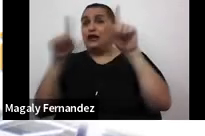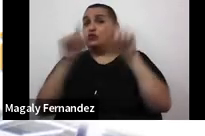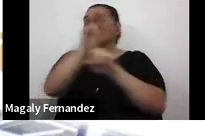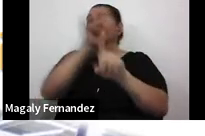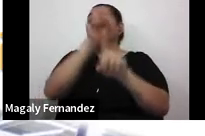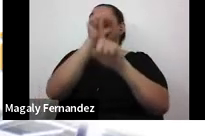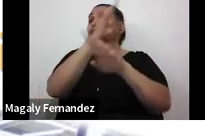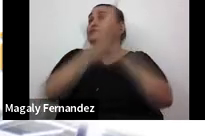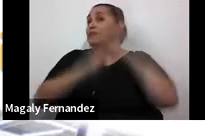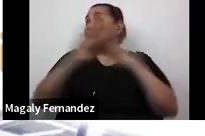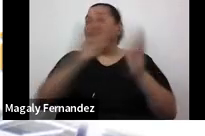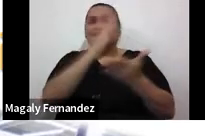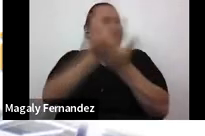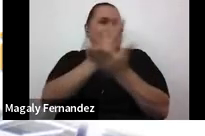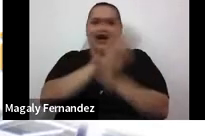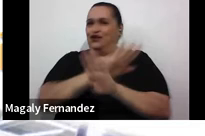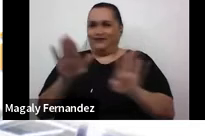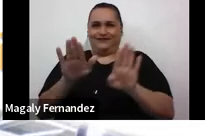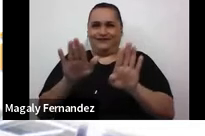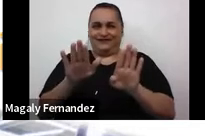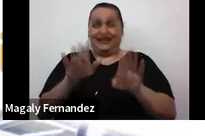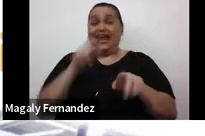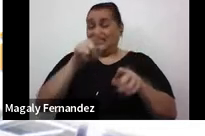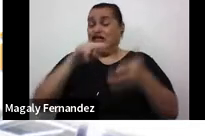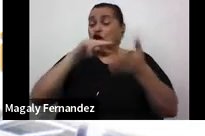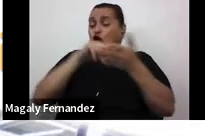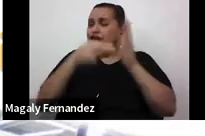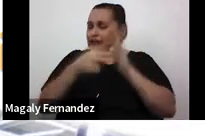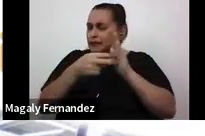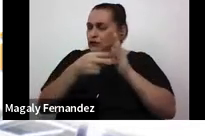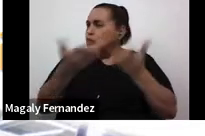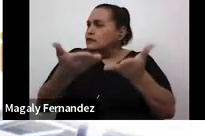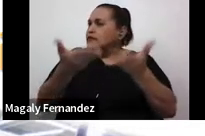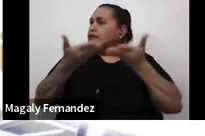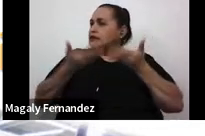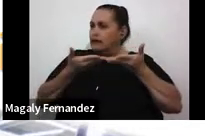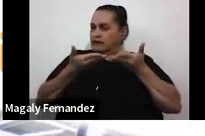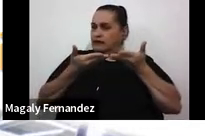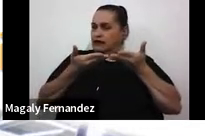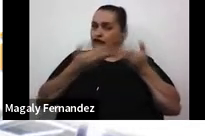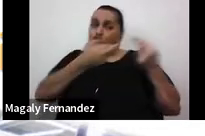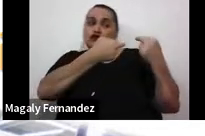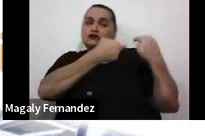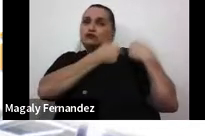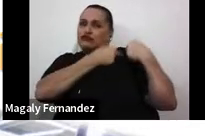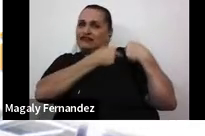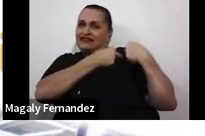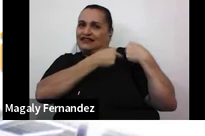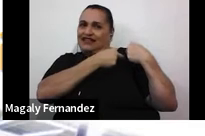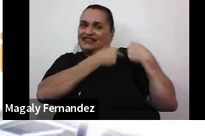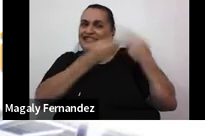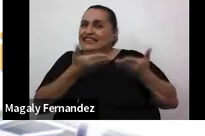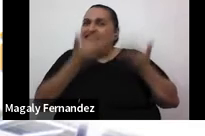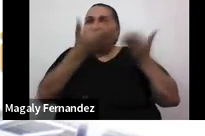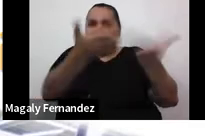y a mí este concepto me gusta porque deposita la responsabilidad en el entorno porque